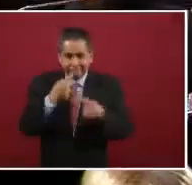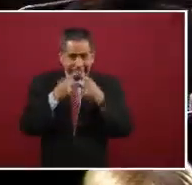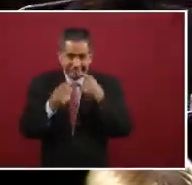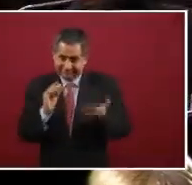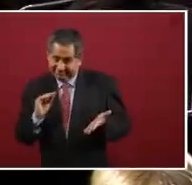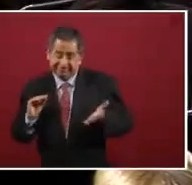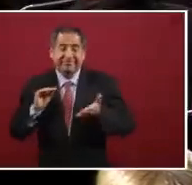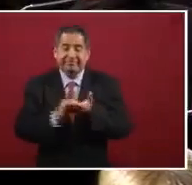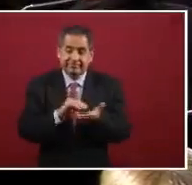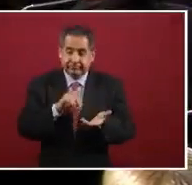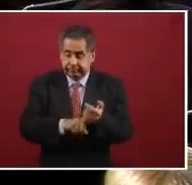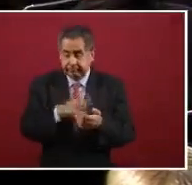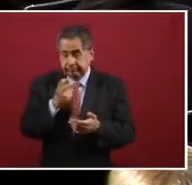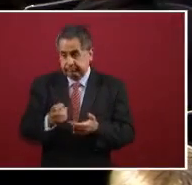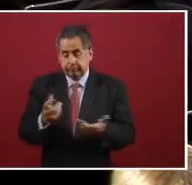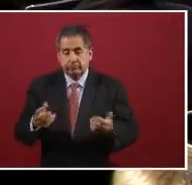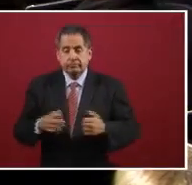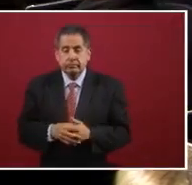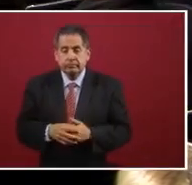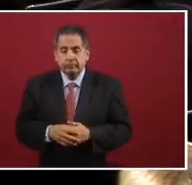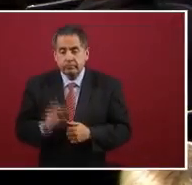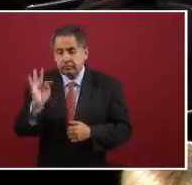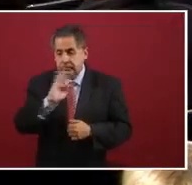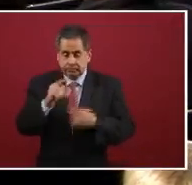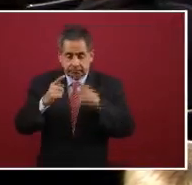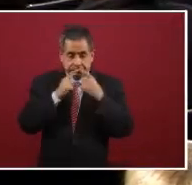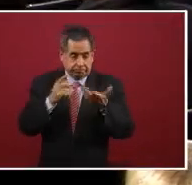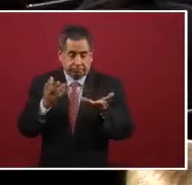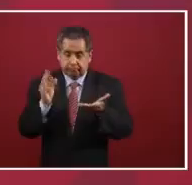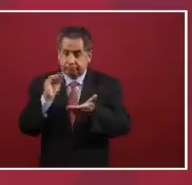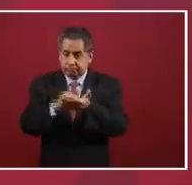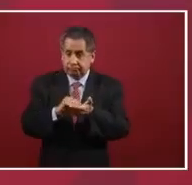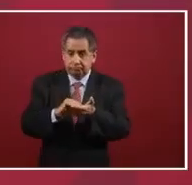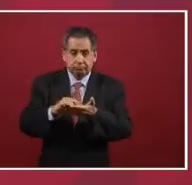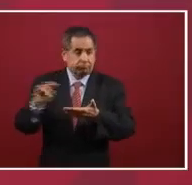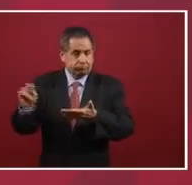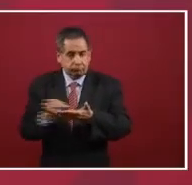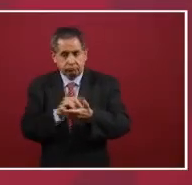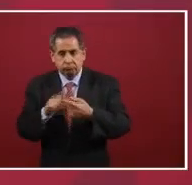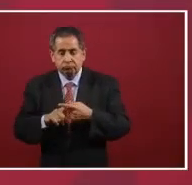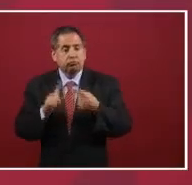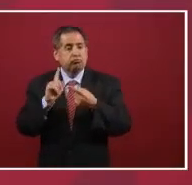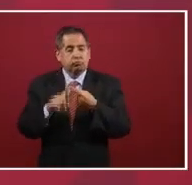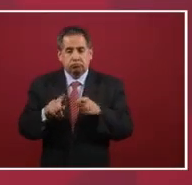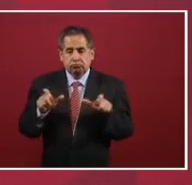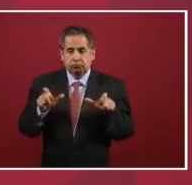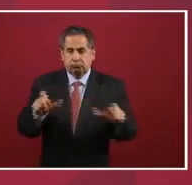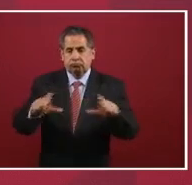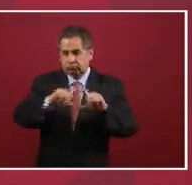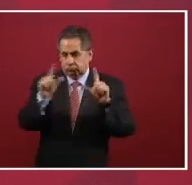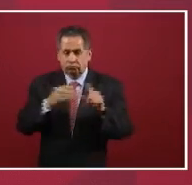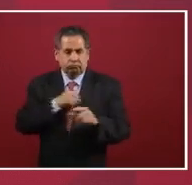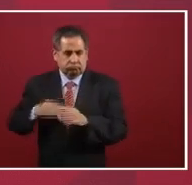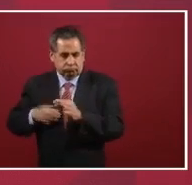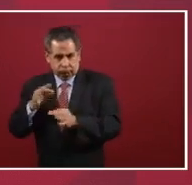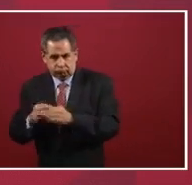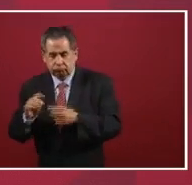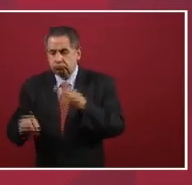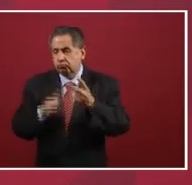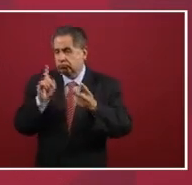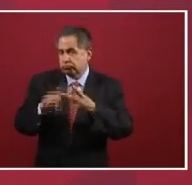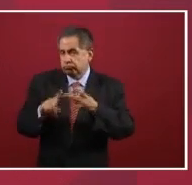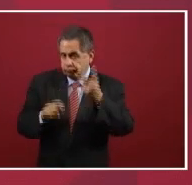estuviera. Y si es parte del statement. El punto 1 es despliegue de la Guardia Nacional, que ya cumplimos. El punto